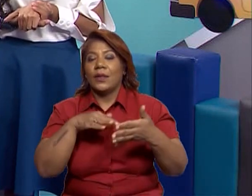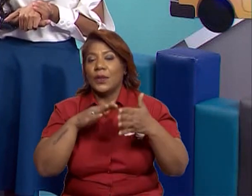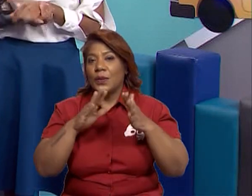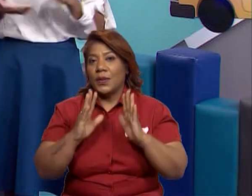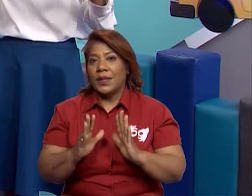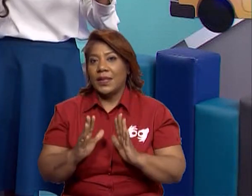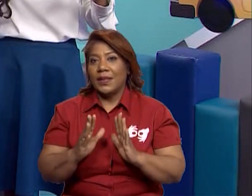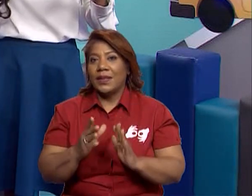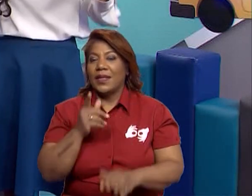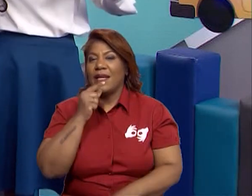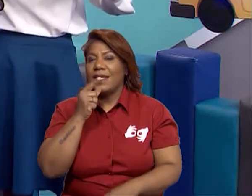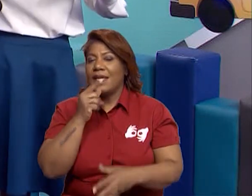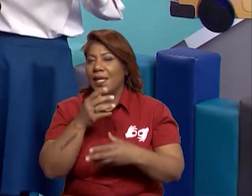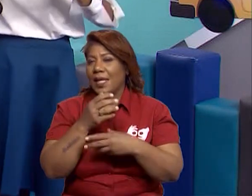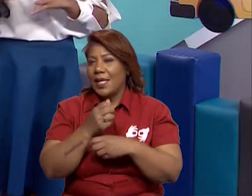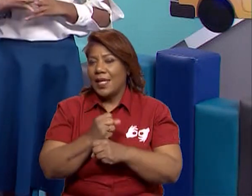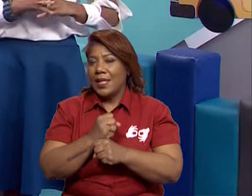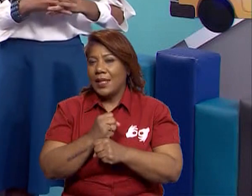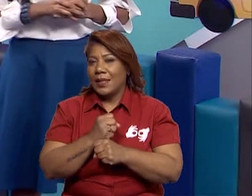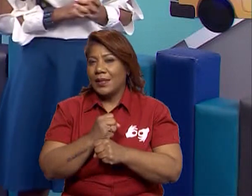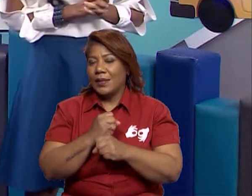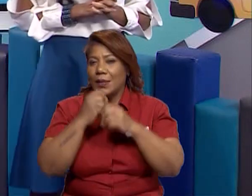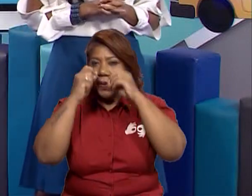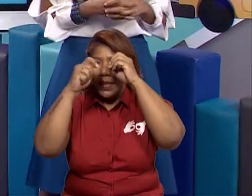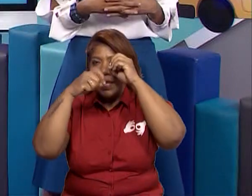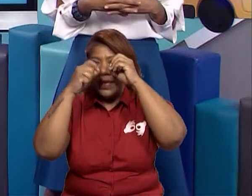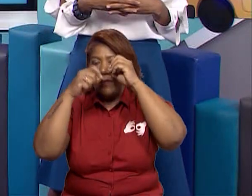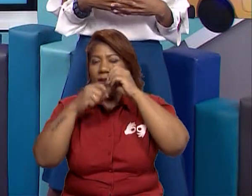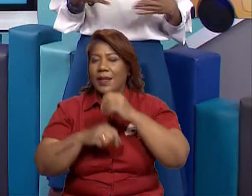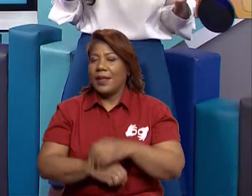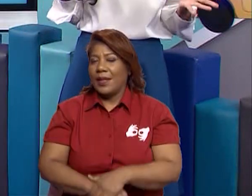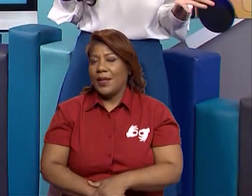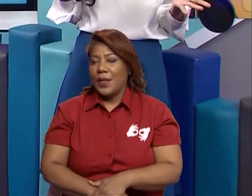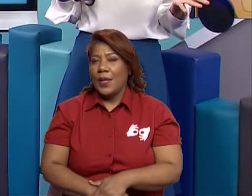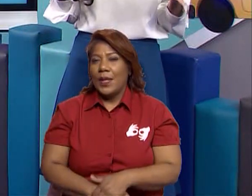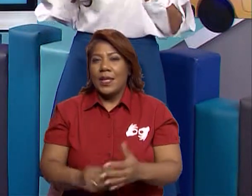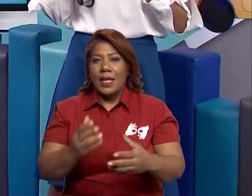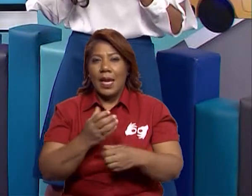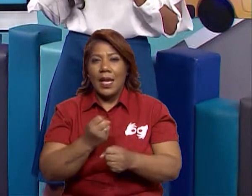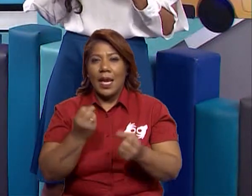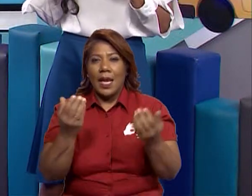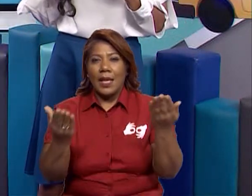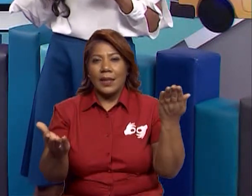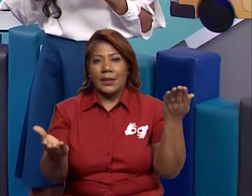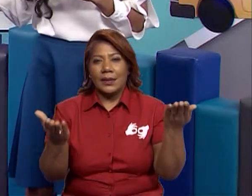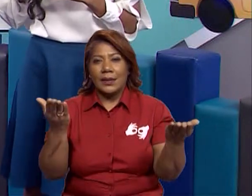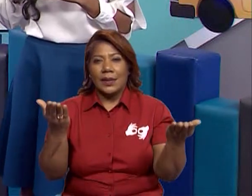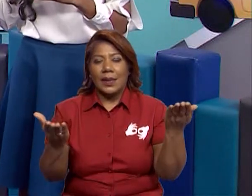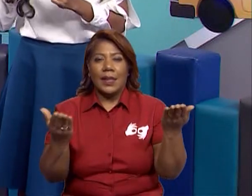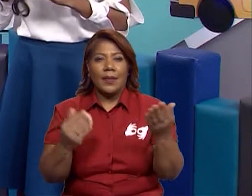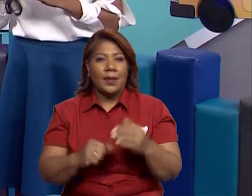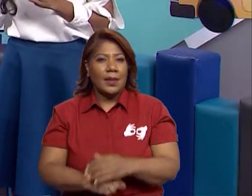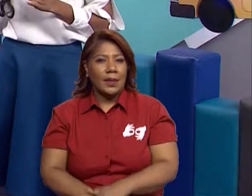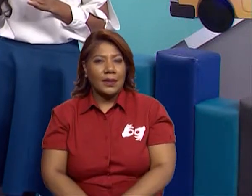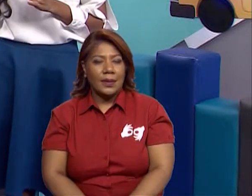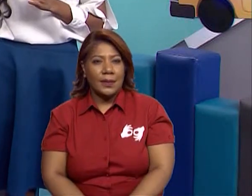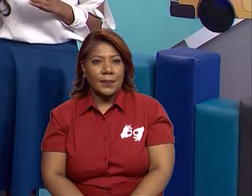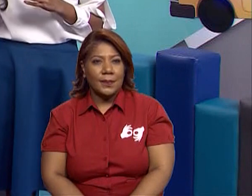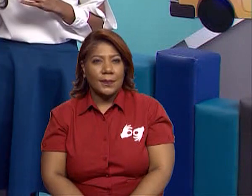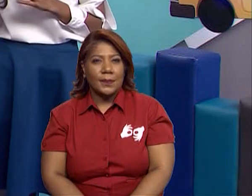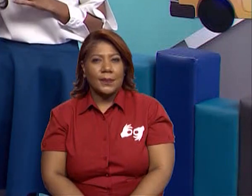No sé, ¿quién será? ¿Quién presentará el siguiente video y explicará ese proceso que se hace con la